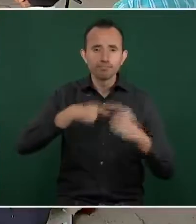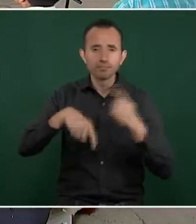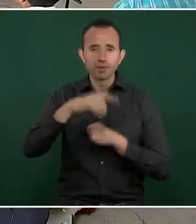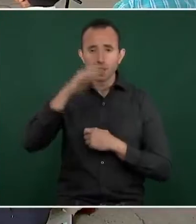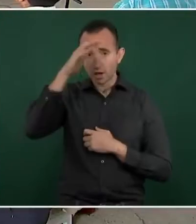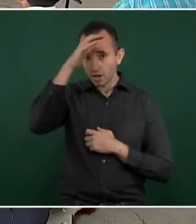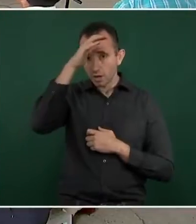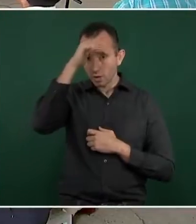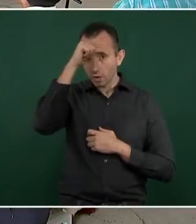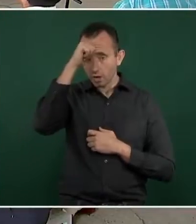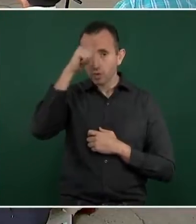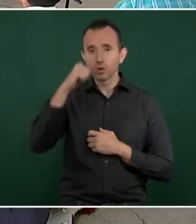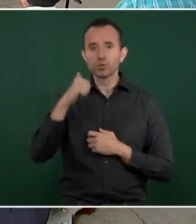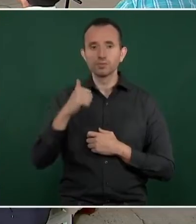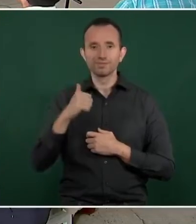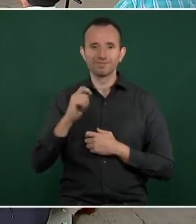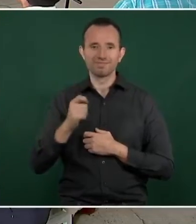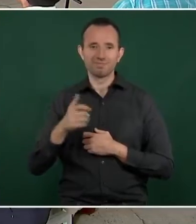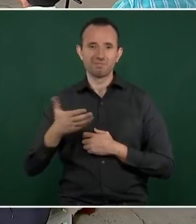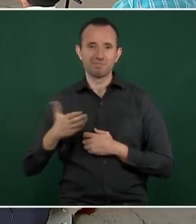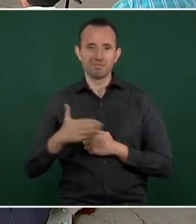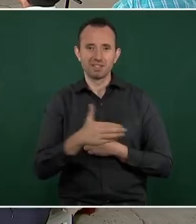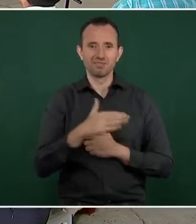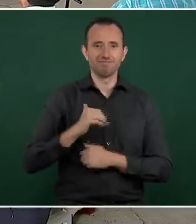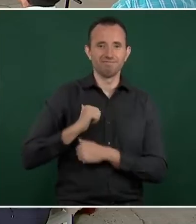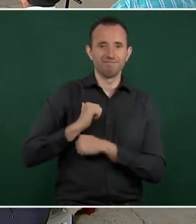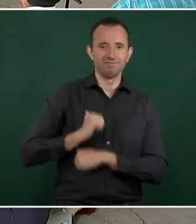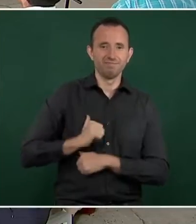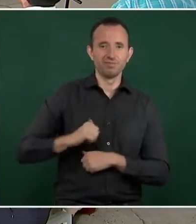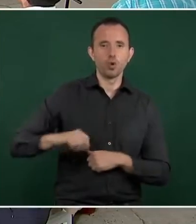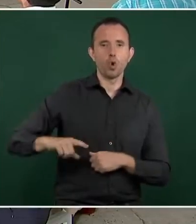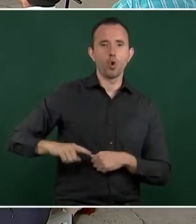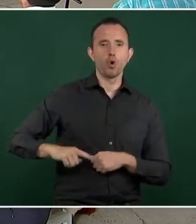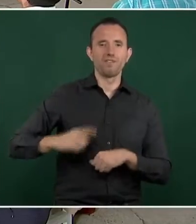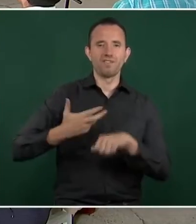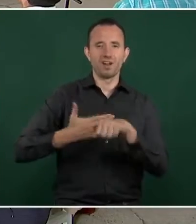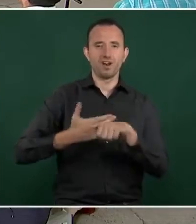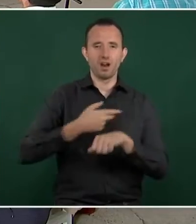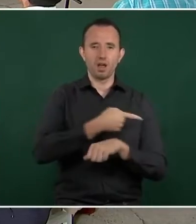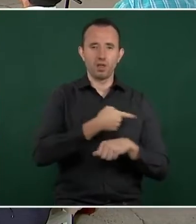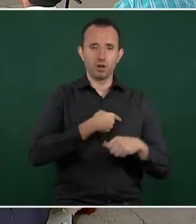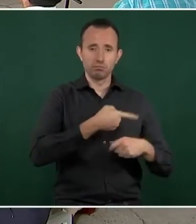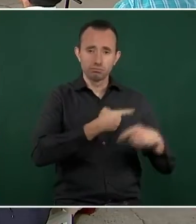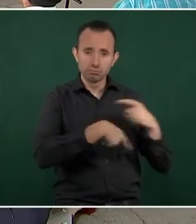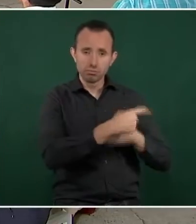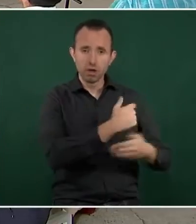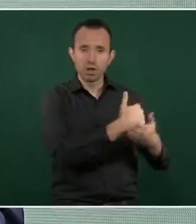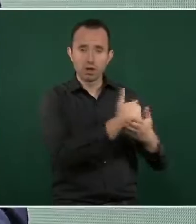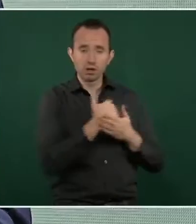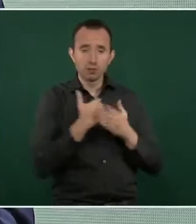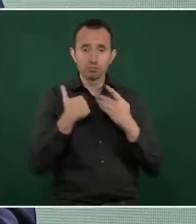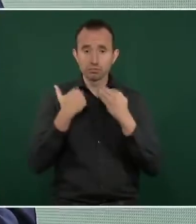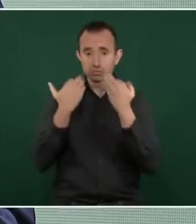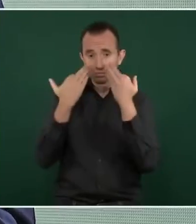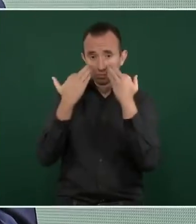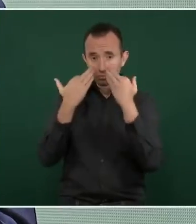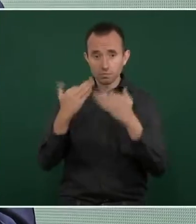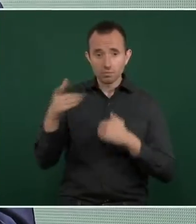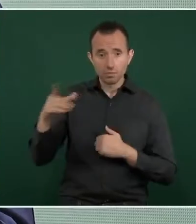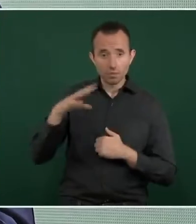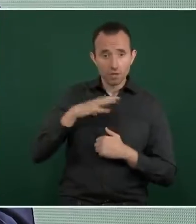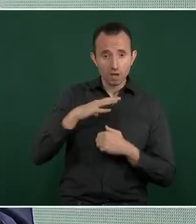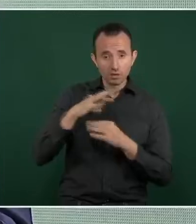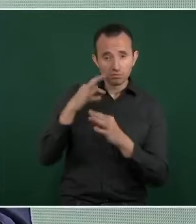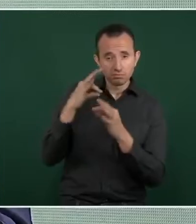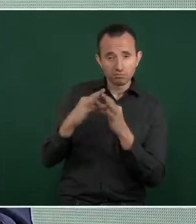de pesca, le vamos a pedir a la gobernadora que nos ayude, nada más que constate de que tienen los equipos y que ellos van